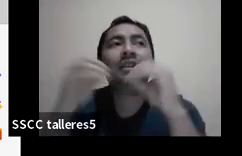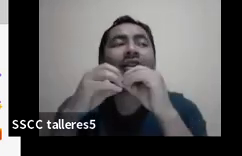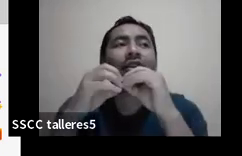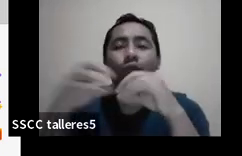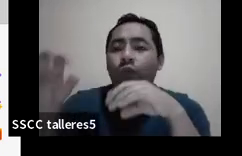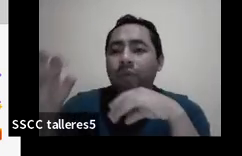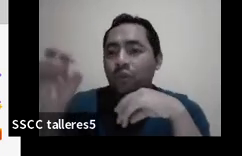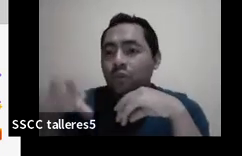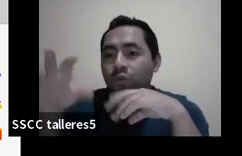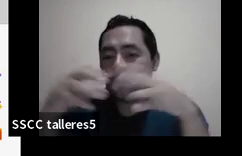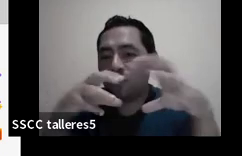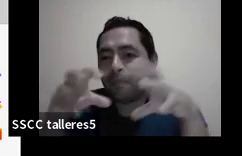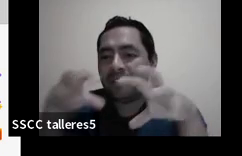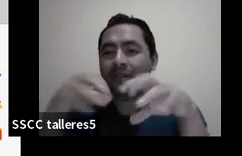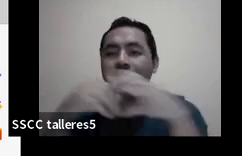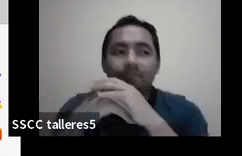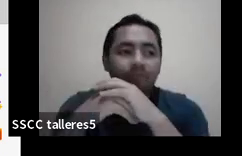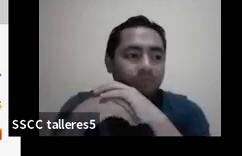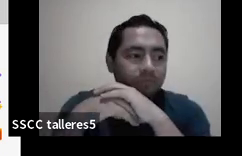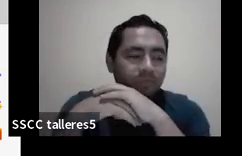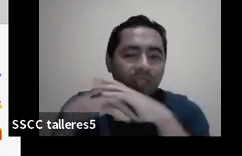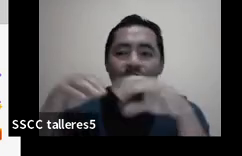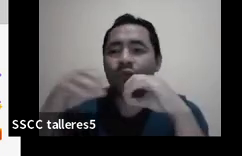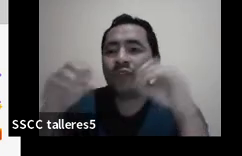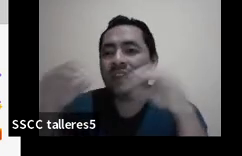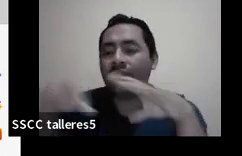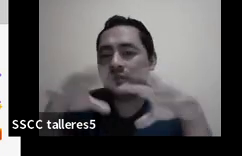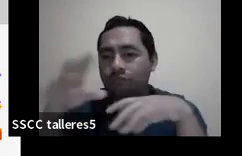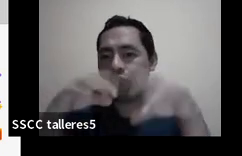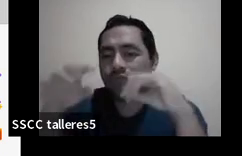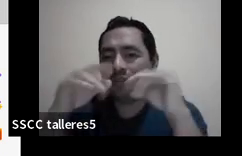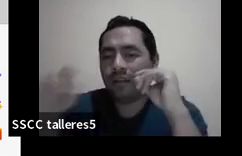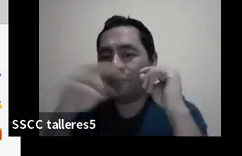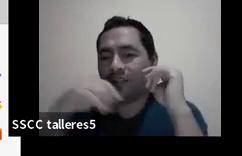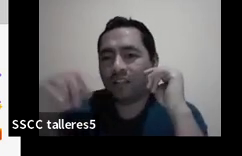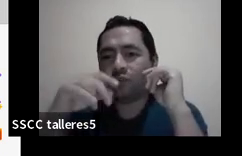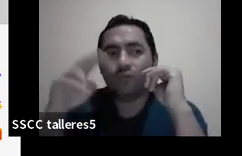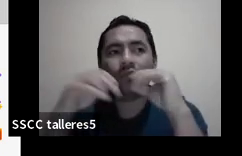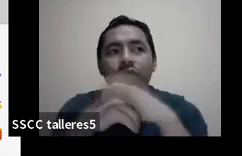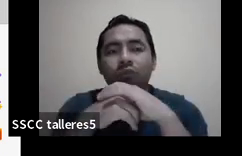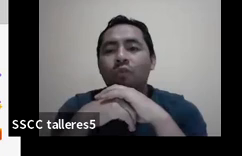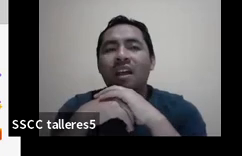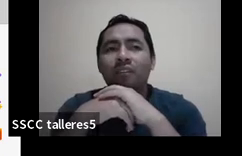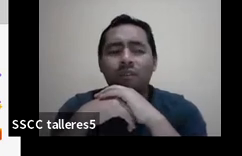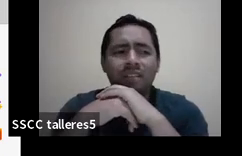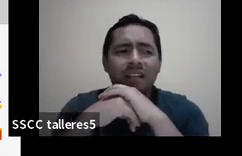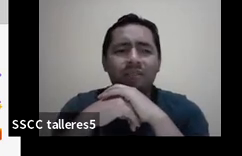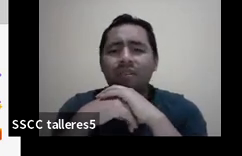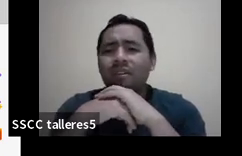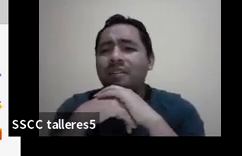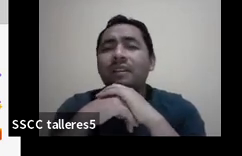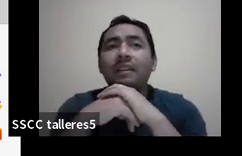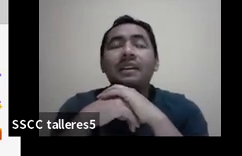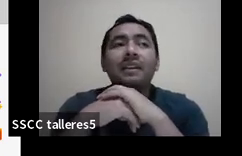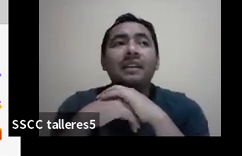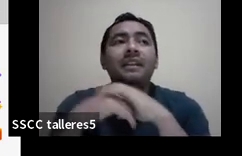ajo, su huevito duro, su papita y sus fideos, ¿no? Y al final es su culantro, el cilantro,